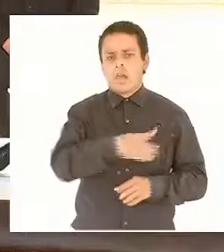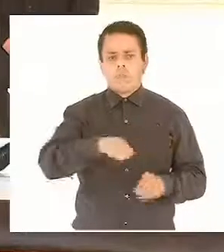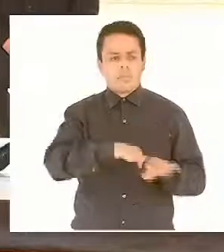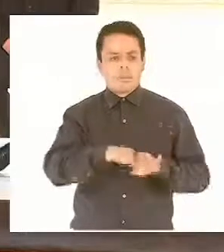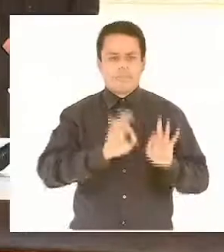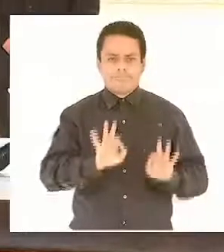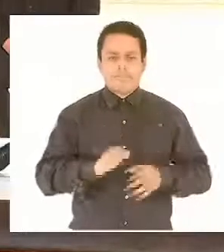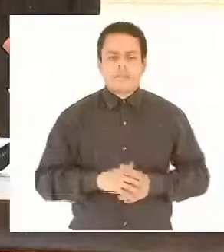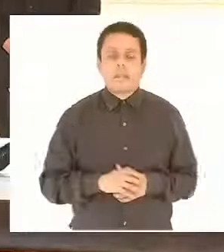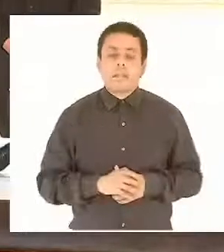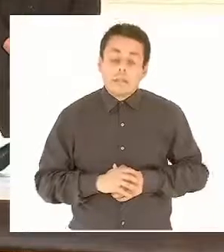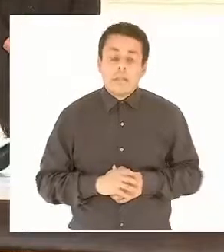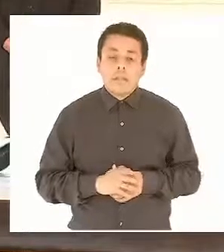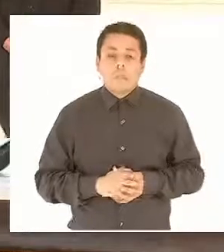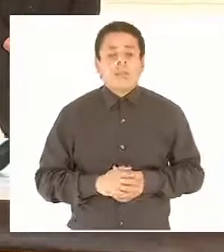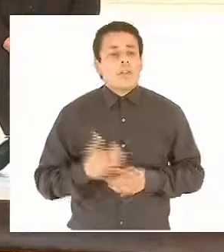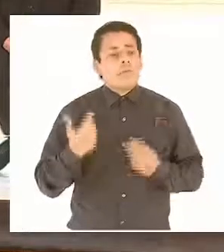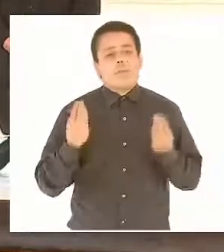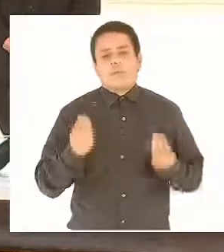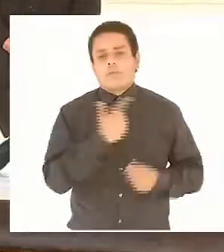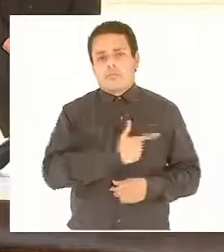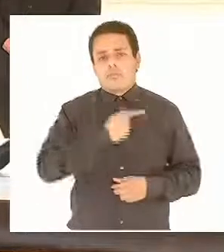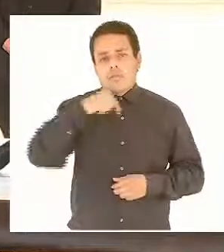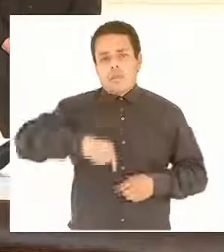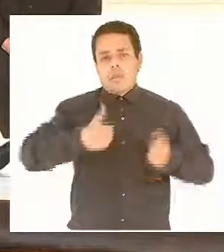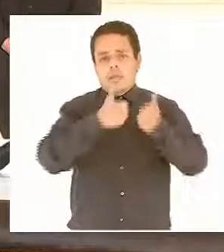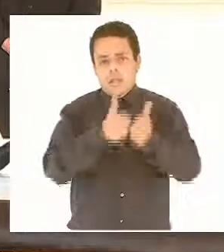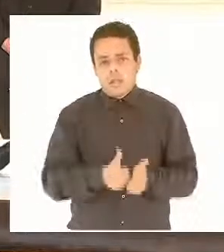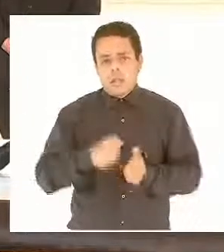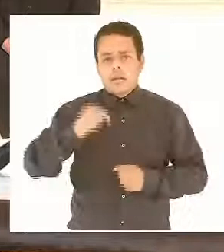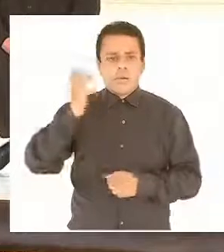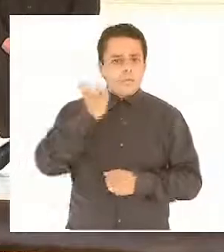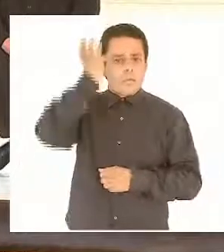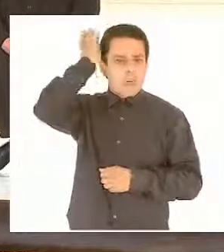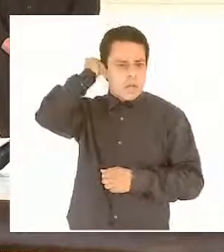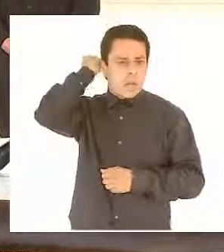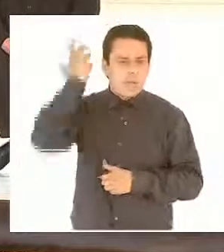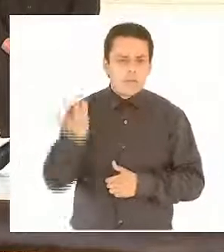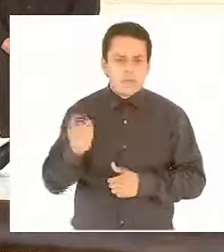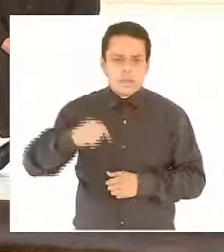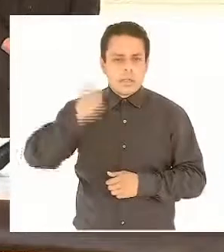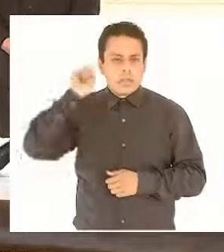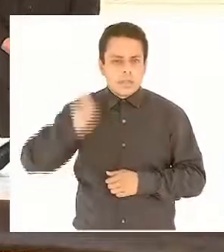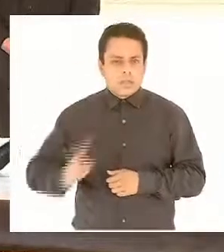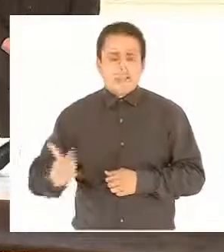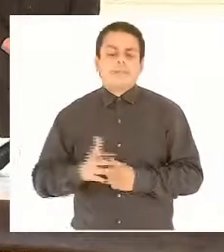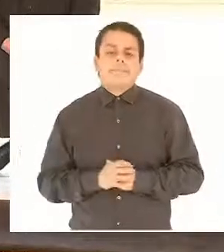Me da muchísimo gusto estar aquí en Morelos, venir a